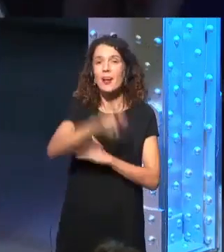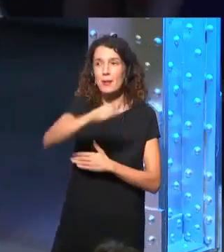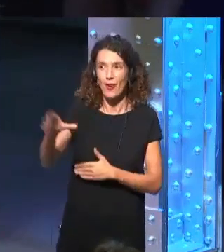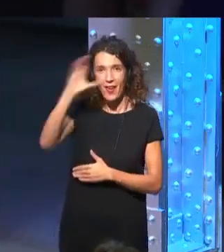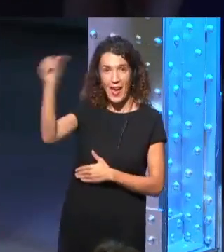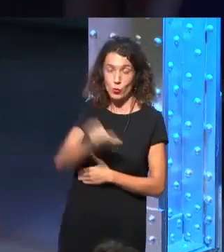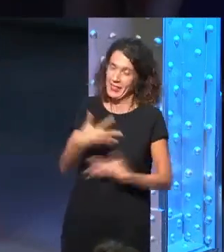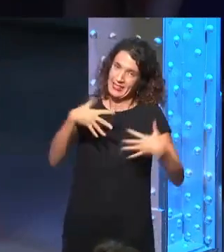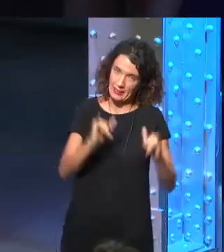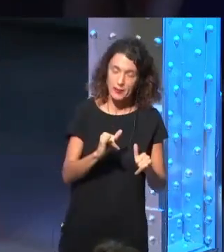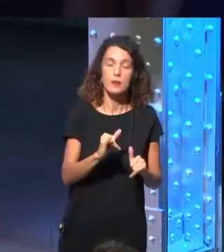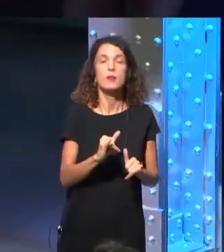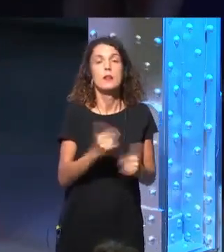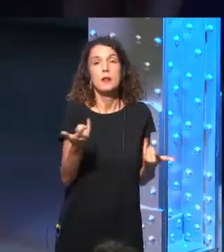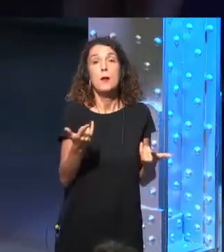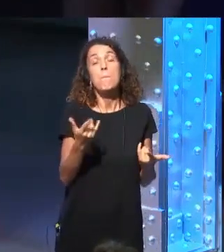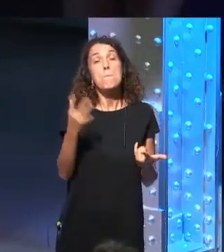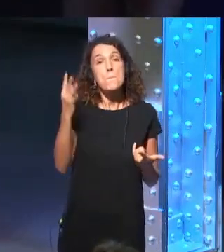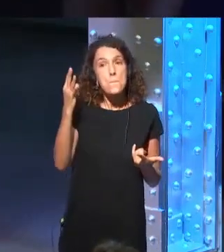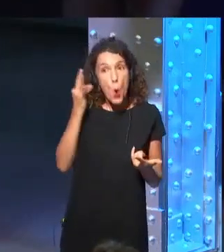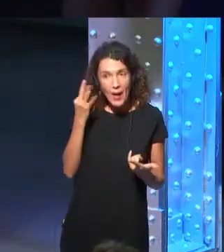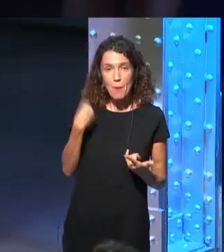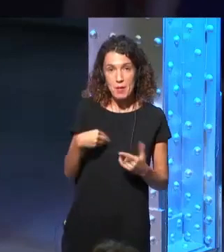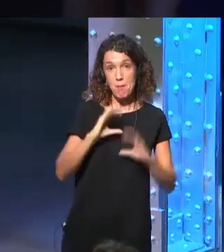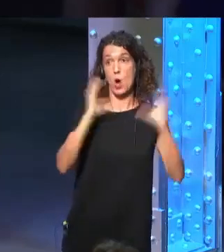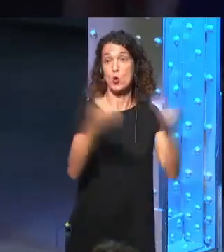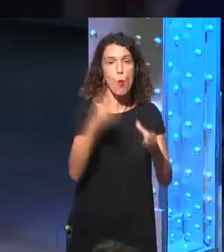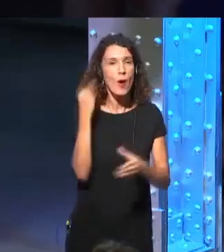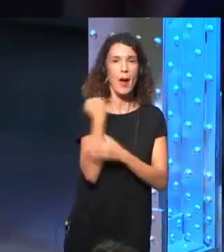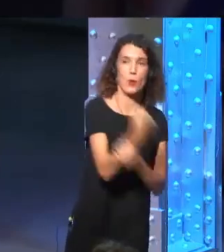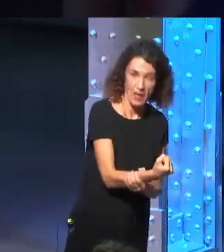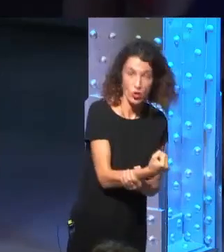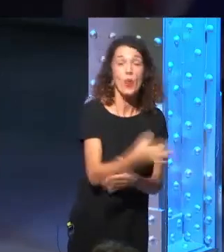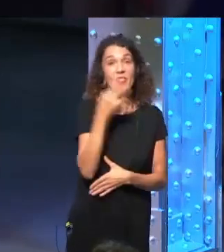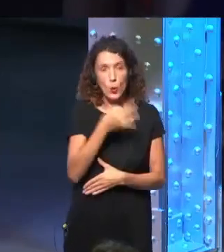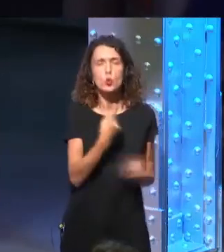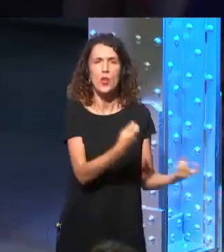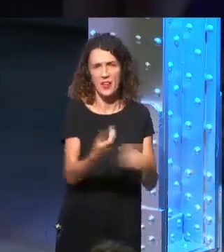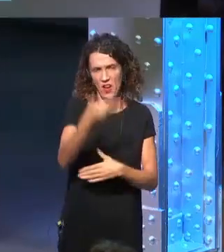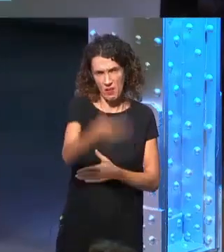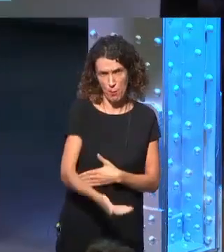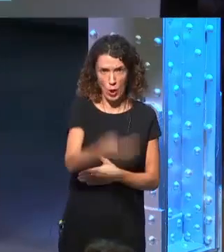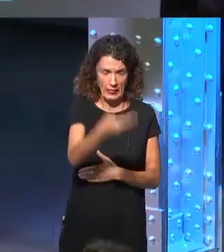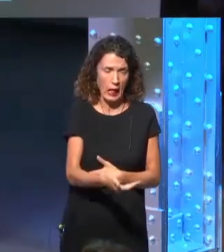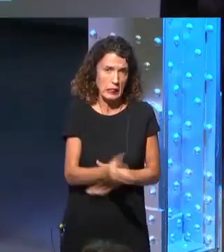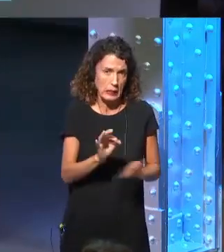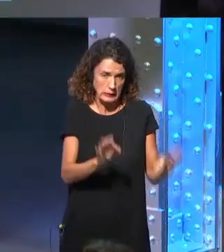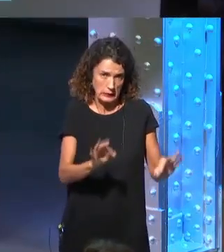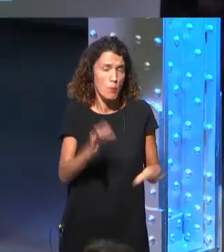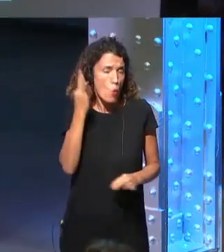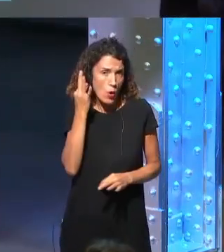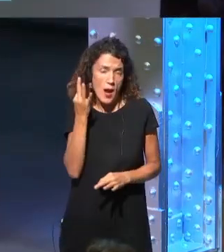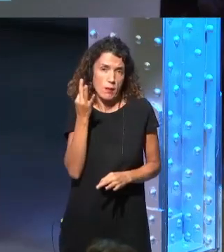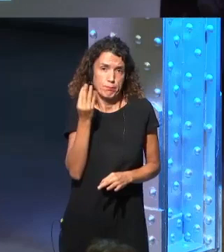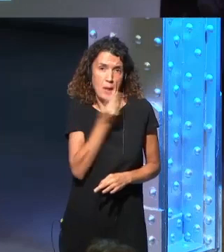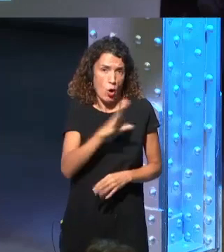mujeres apoyando las causas de las mujeres. Evidentemente este tipo de discurso es verdad que es necesario, está ahí, y quién va a hacerlo mejor que una mujer, pero